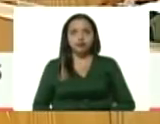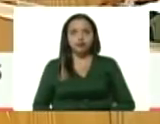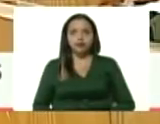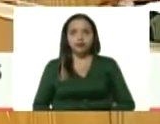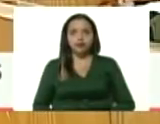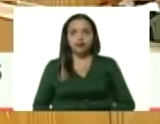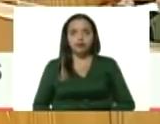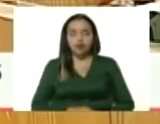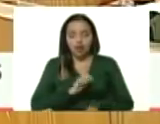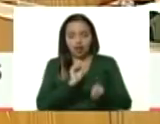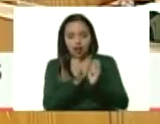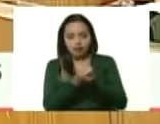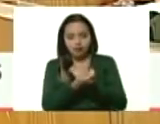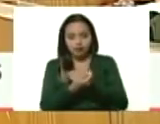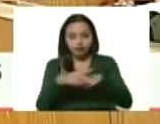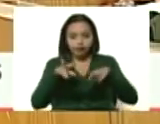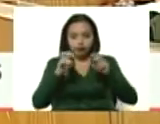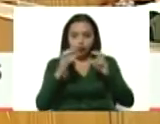números.